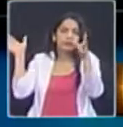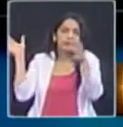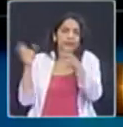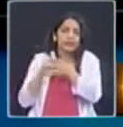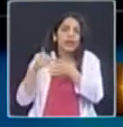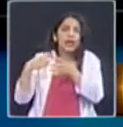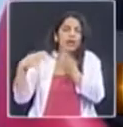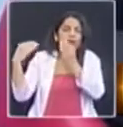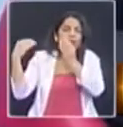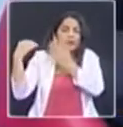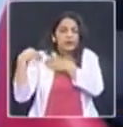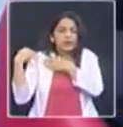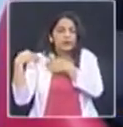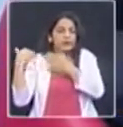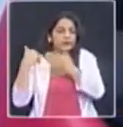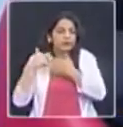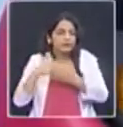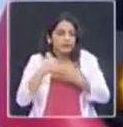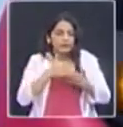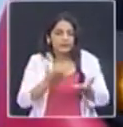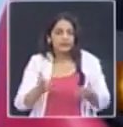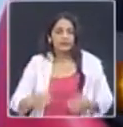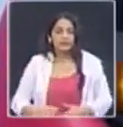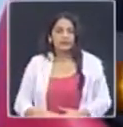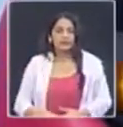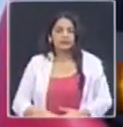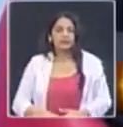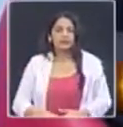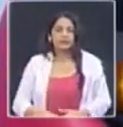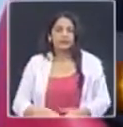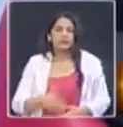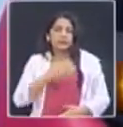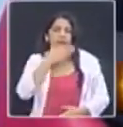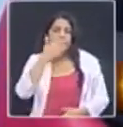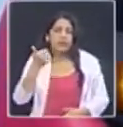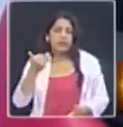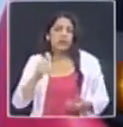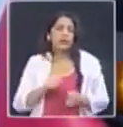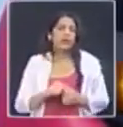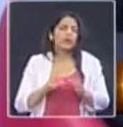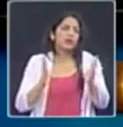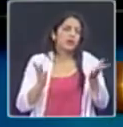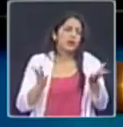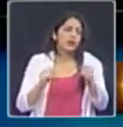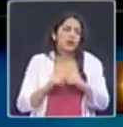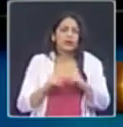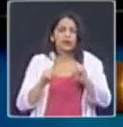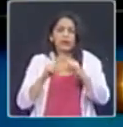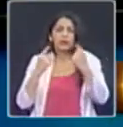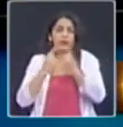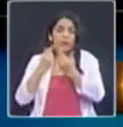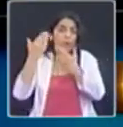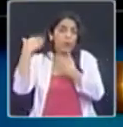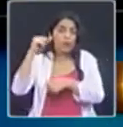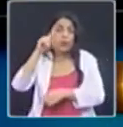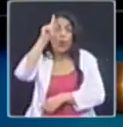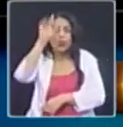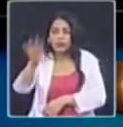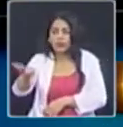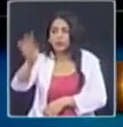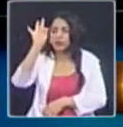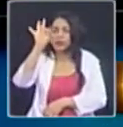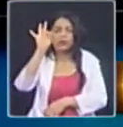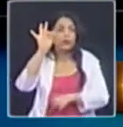conformen esa cooperación dada en una cuestión política que por partido político se pueda decidir a una autoridad de control no está prohibida expresamente en el danés o que las